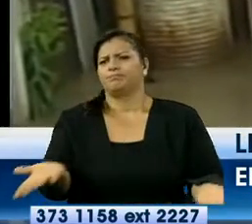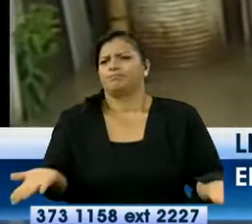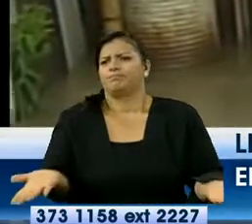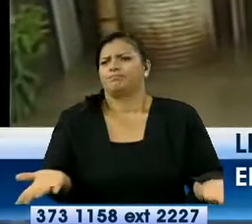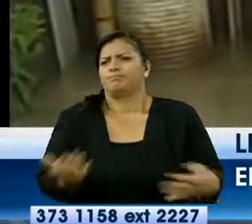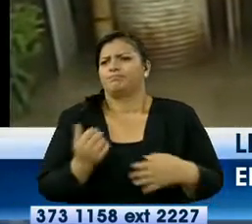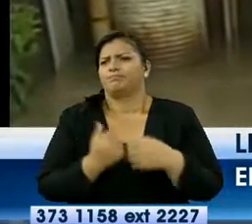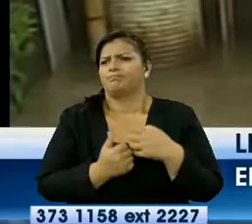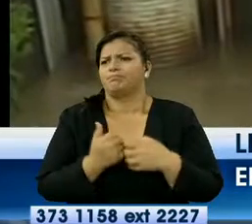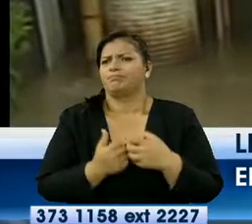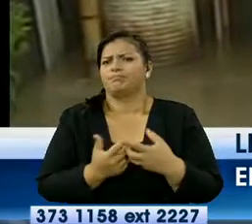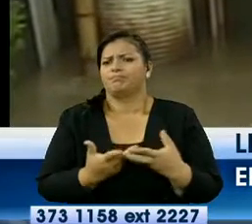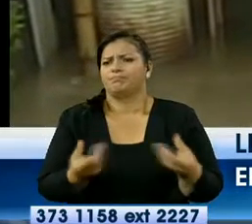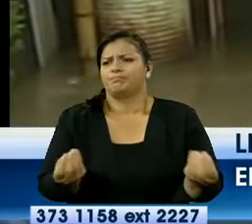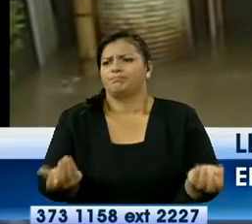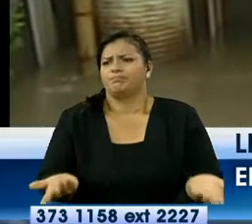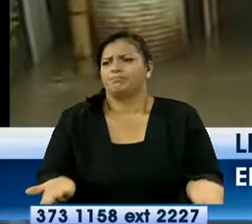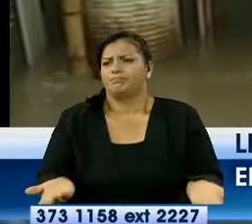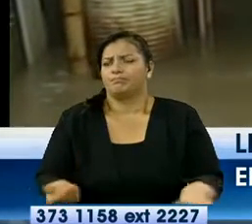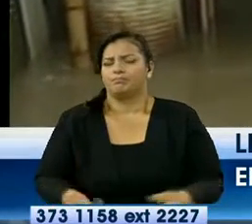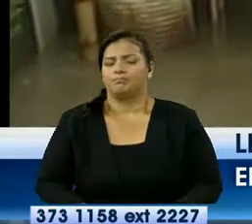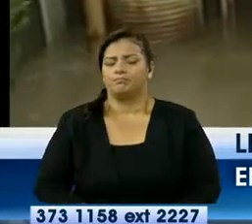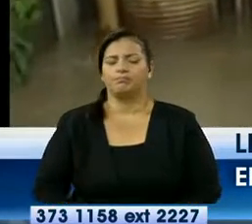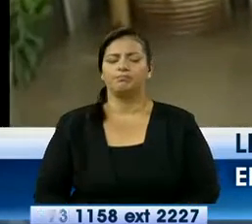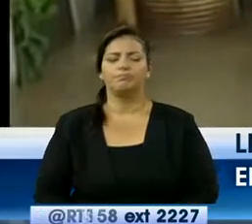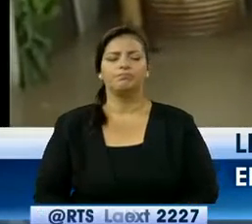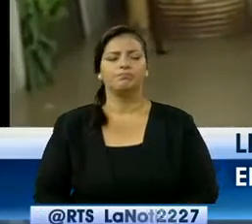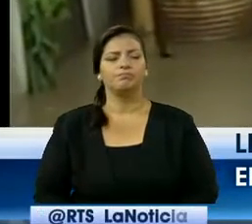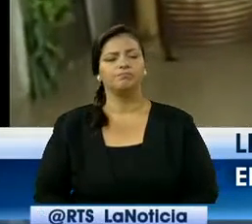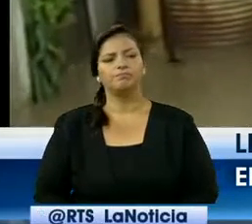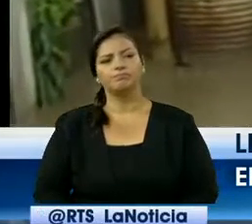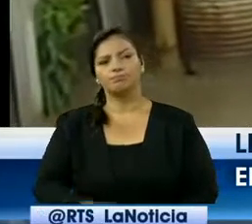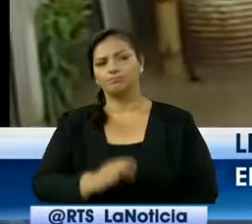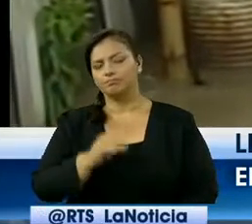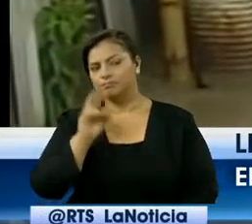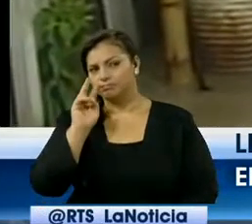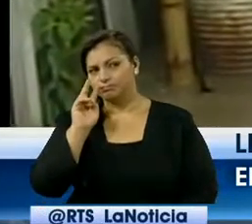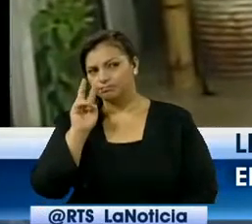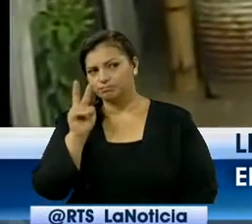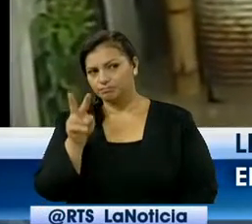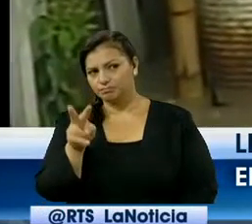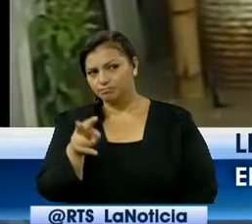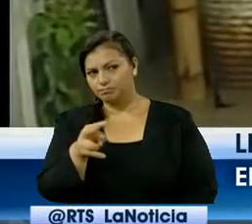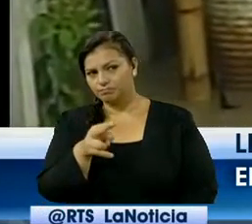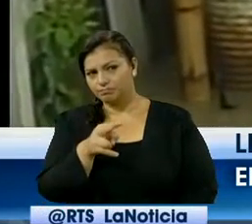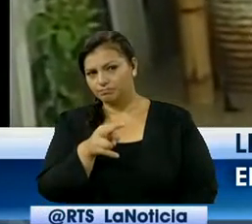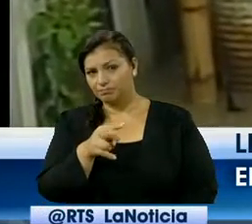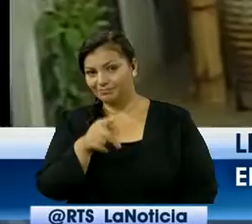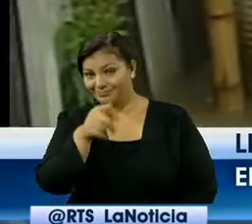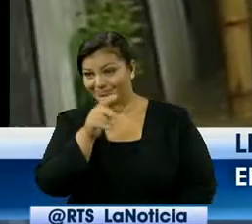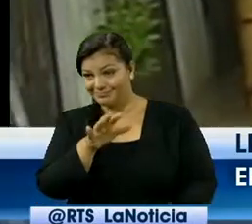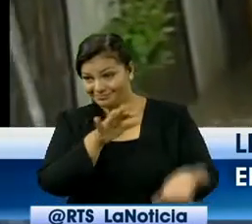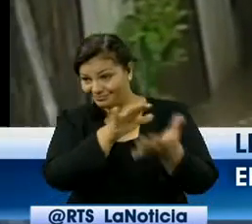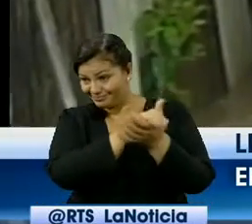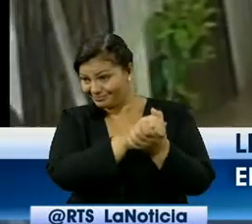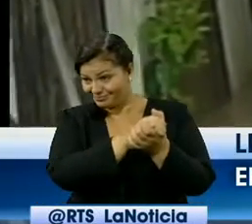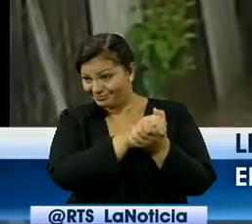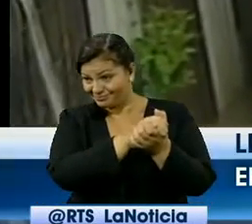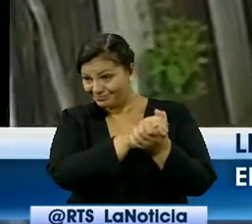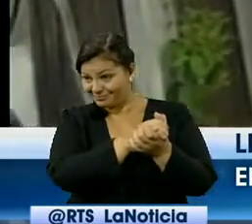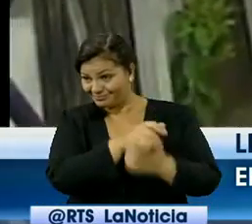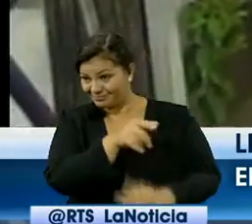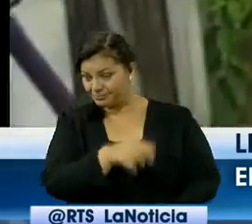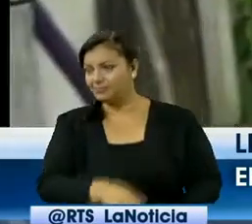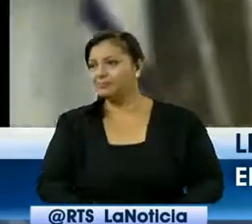nos ayuden, porque estamos... A ver, me llama algo la atención, y es que, por ejemplo, allí donde se encuentra la dama, ella es su esposa, ¿verdad? Sí, ella es mi esposa. Ya, donde se encuentra la dama, hay un techo